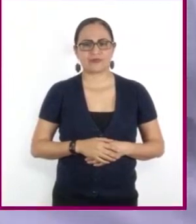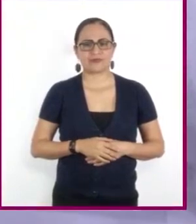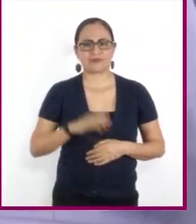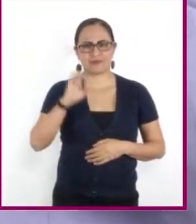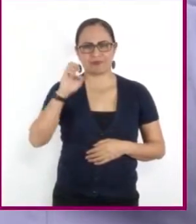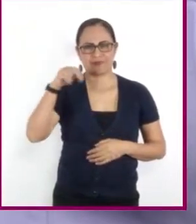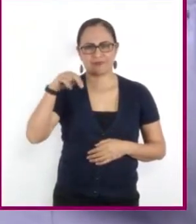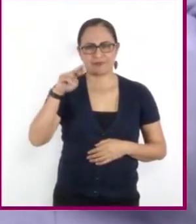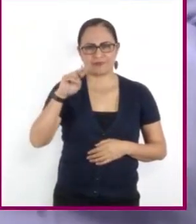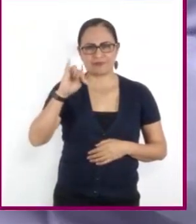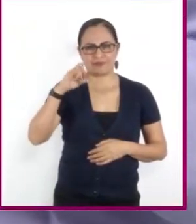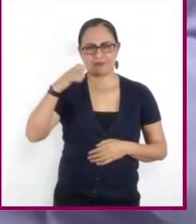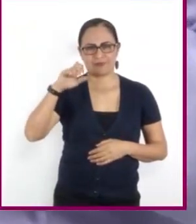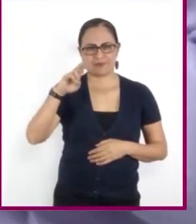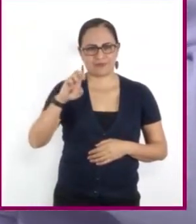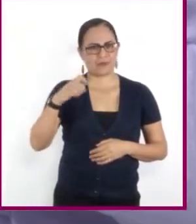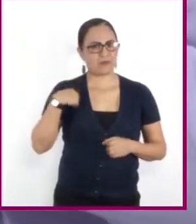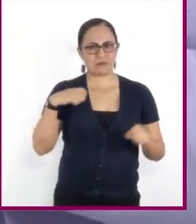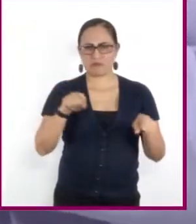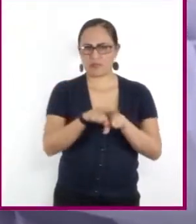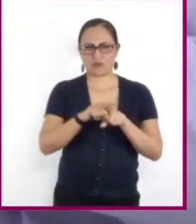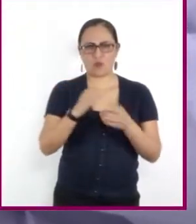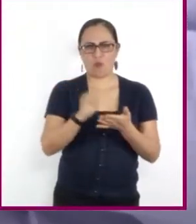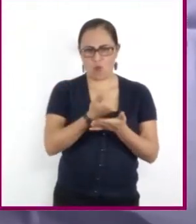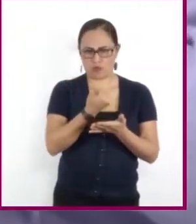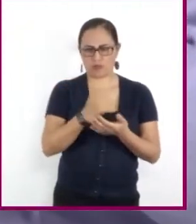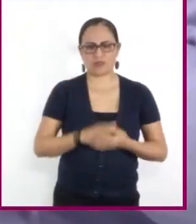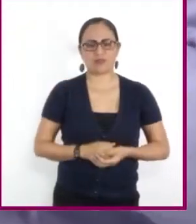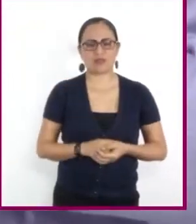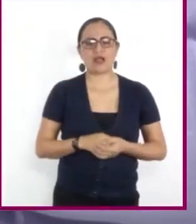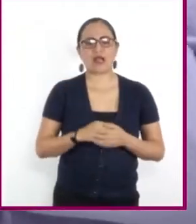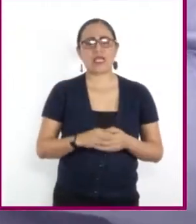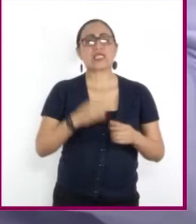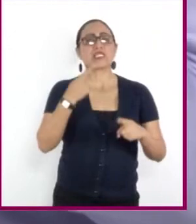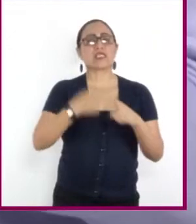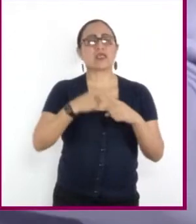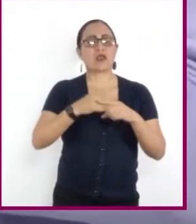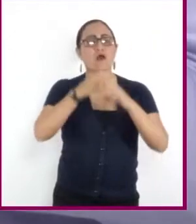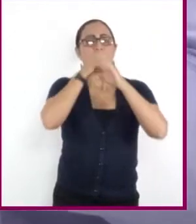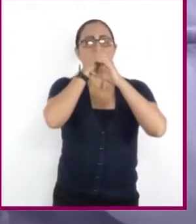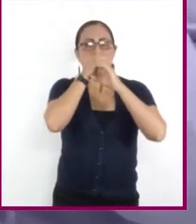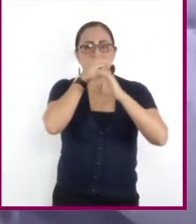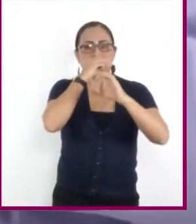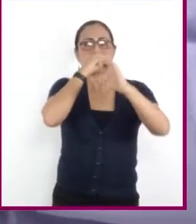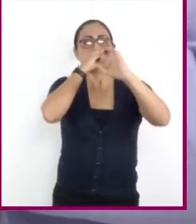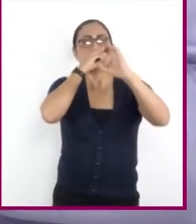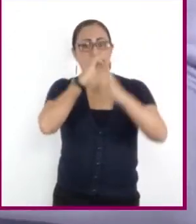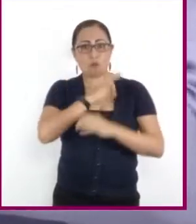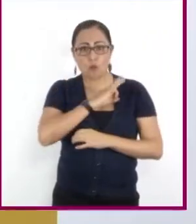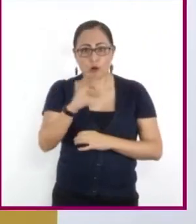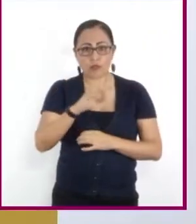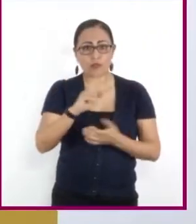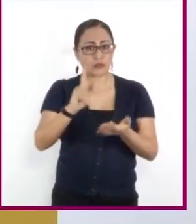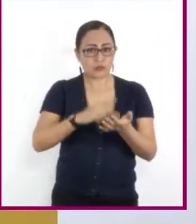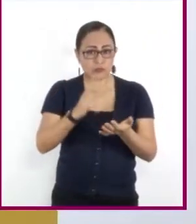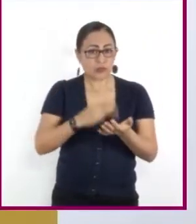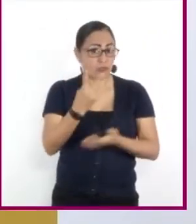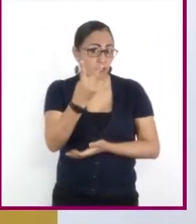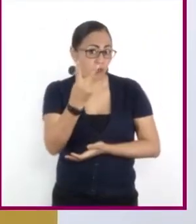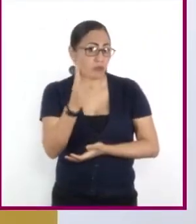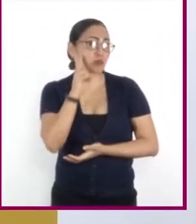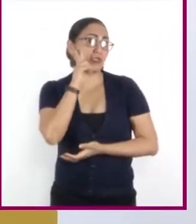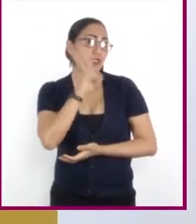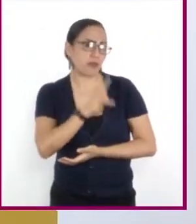Enrique, yo también tengo mi botella. Lo siguiente es ver quién logra inflar el globo. ¿Podrás hacerlo en 2 intentos? Yo soy